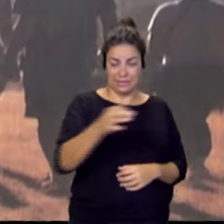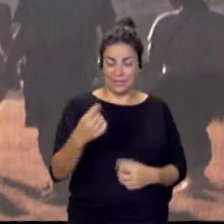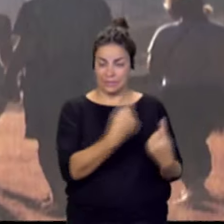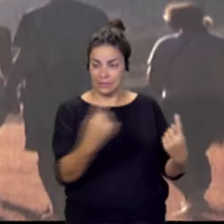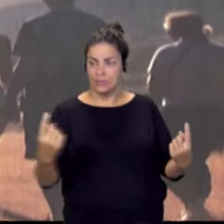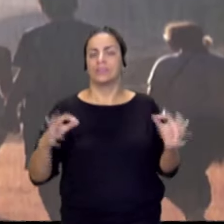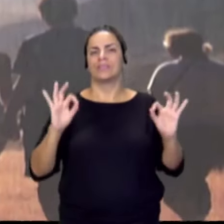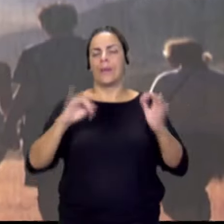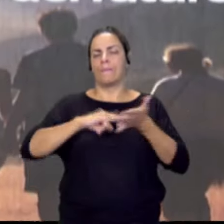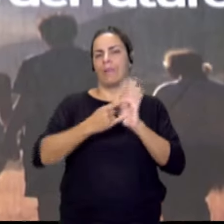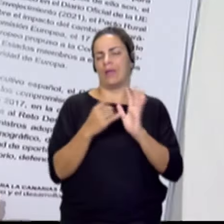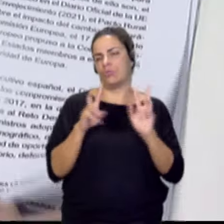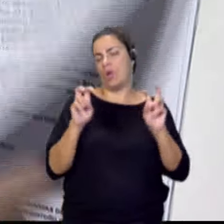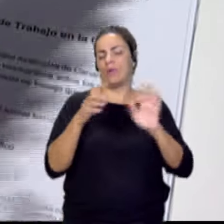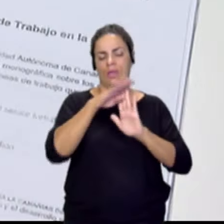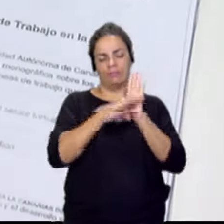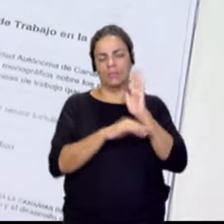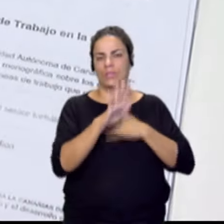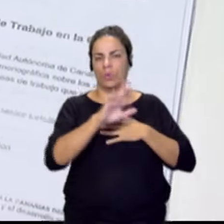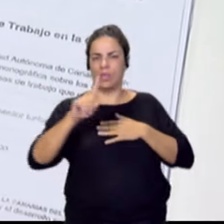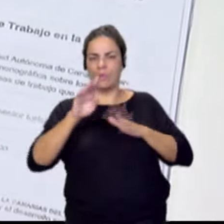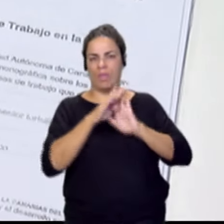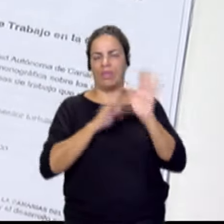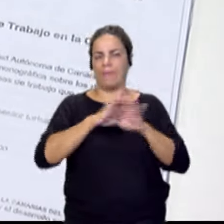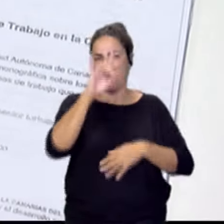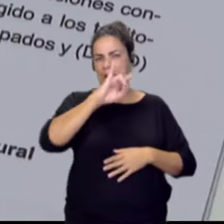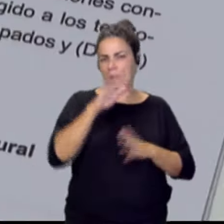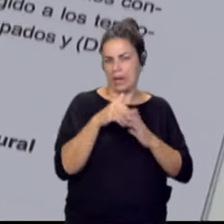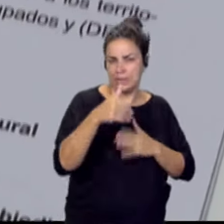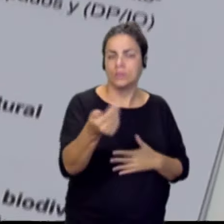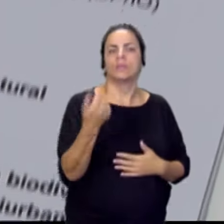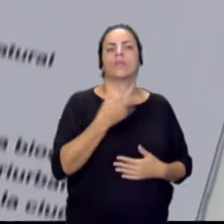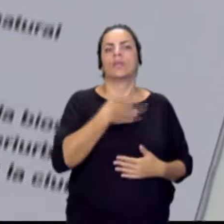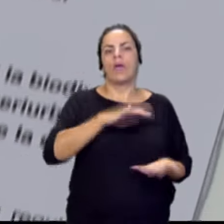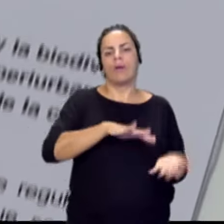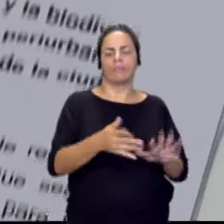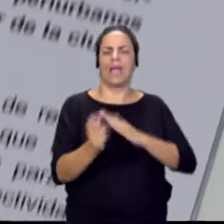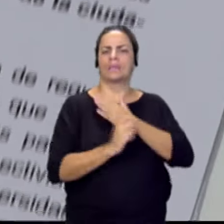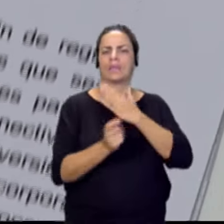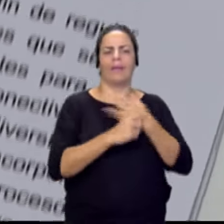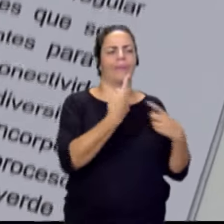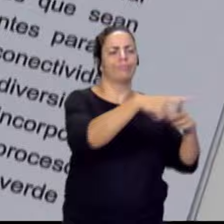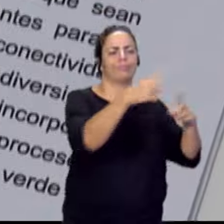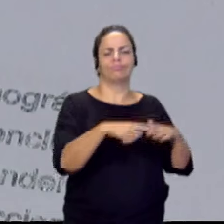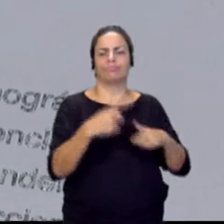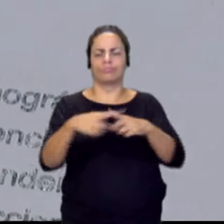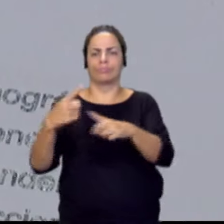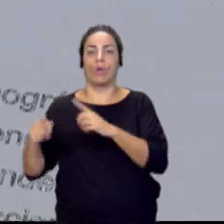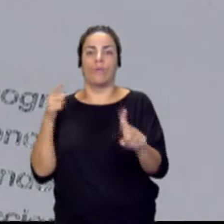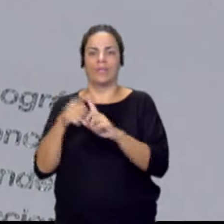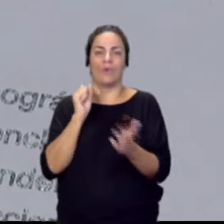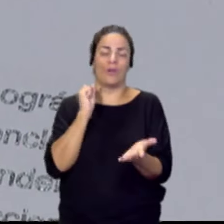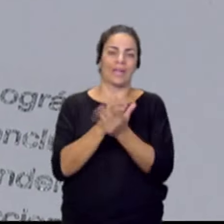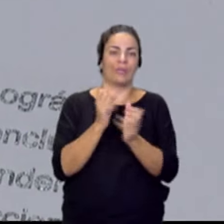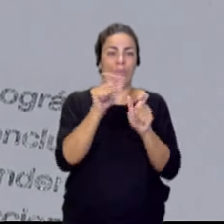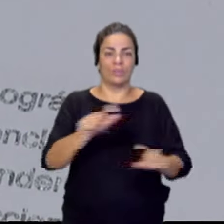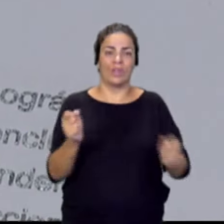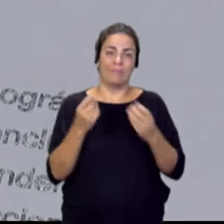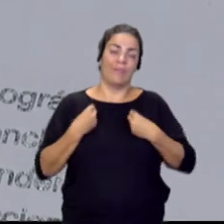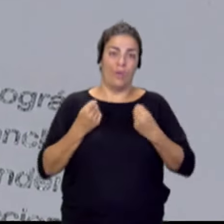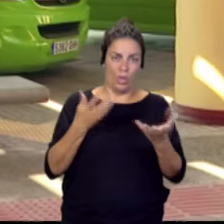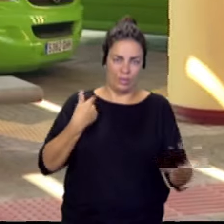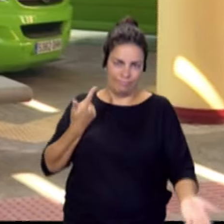de 51 medidas para la Canarias del futuro pretende aplicar estrategias diferenciadas para combatir este reto demográfico. Empezando